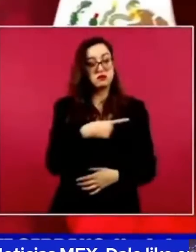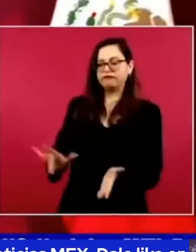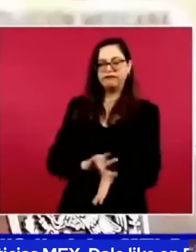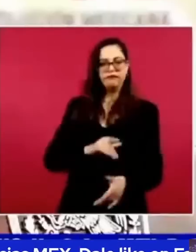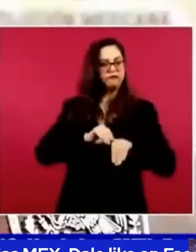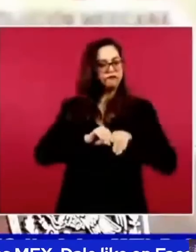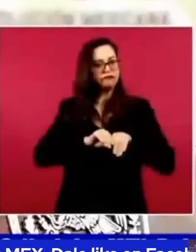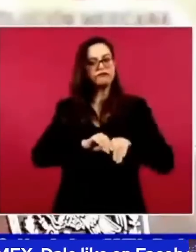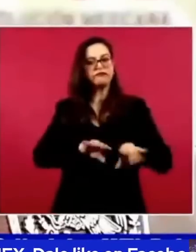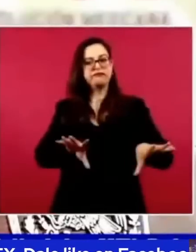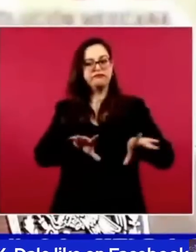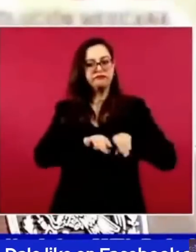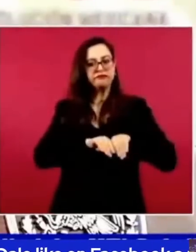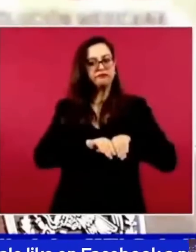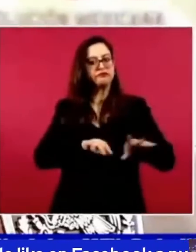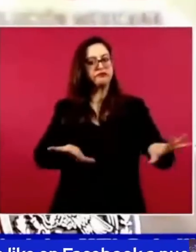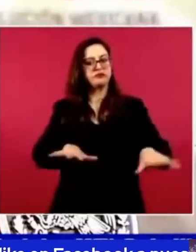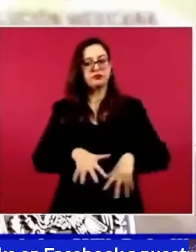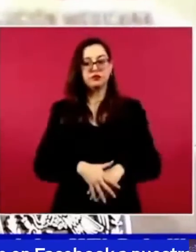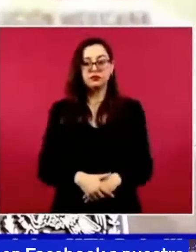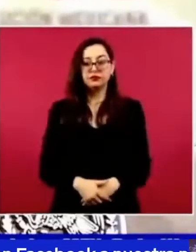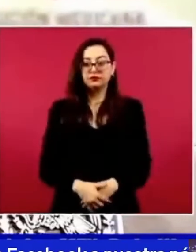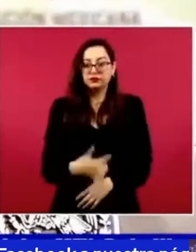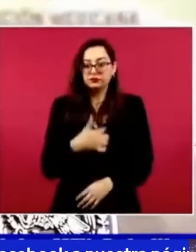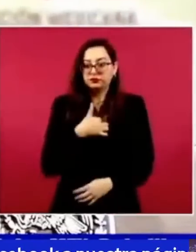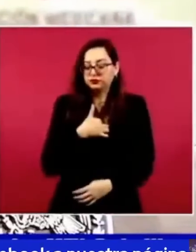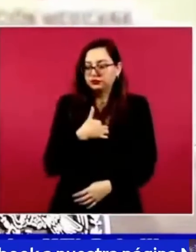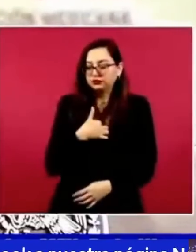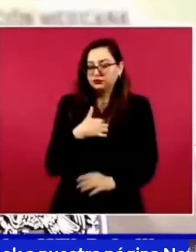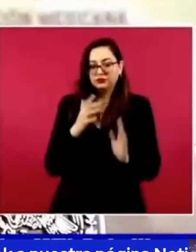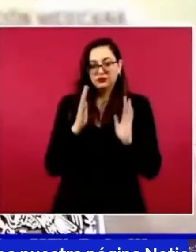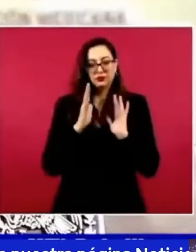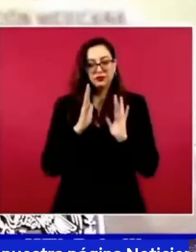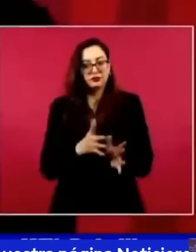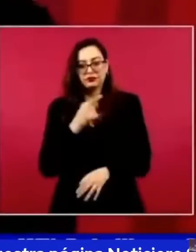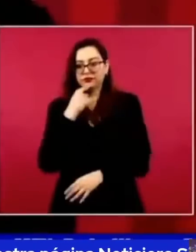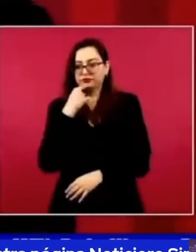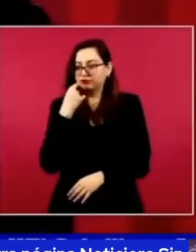y por eso he ordenado una investigación a fondo